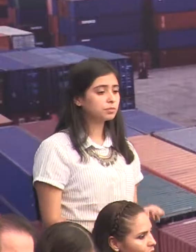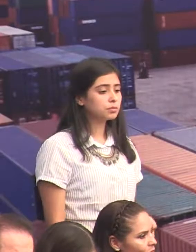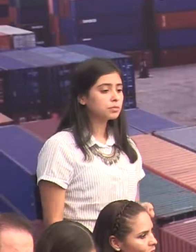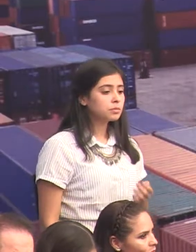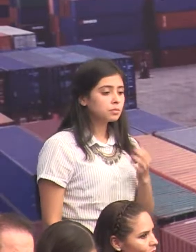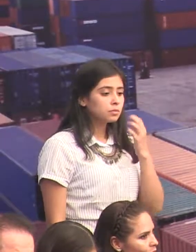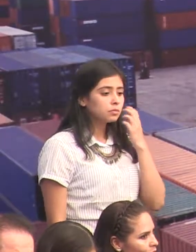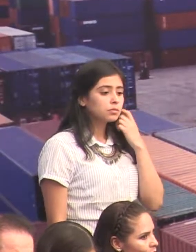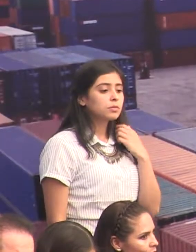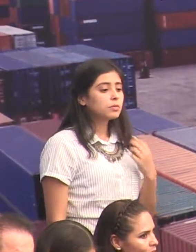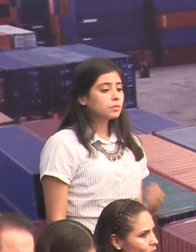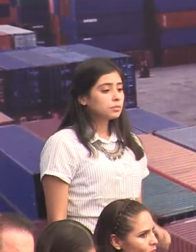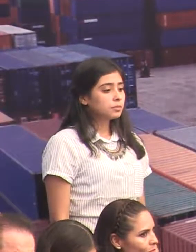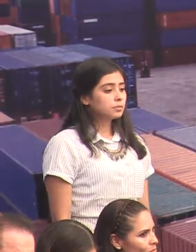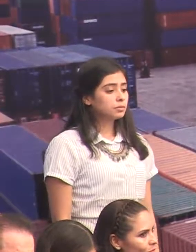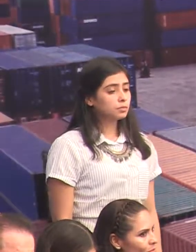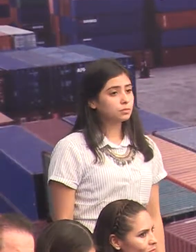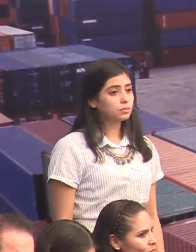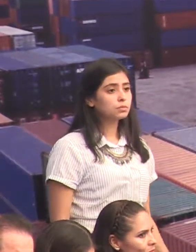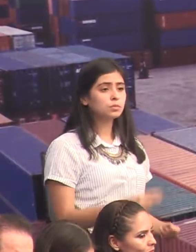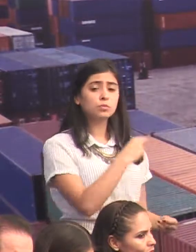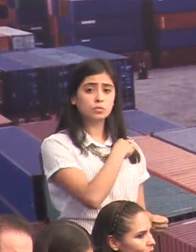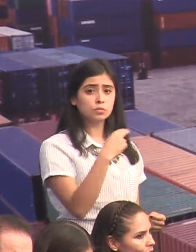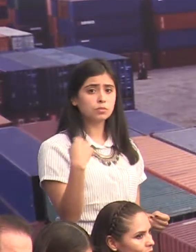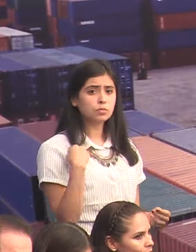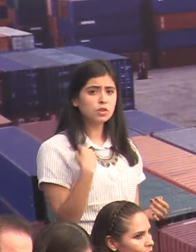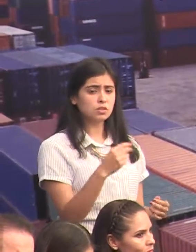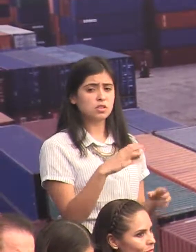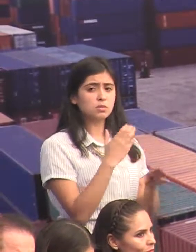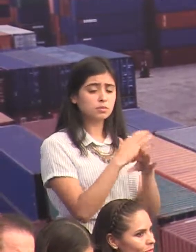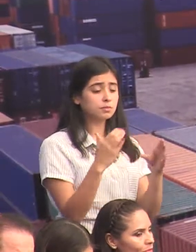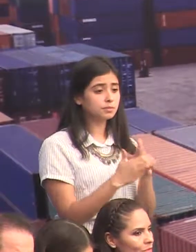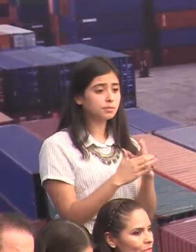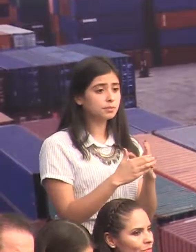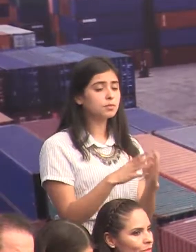a favor de la seguridad, la justicia y el Estado de Derecho.